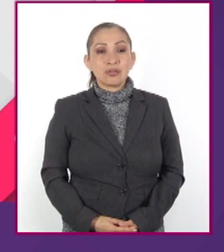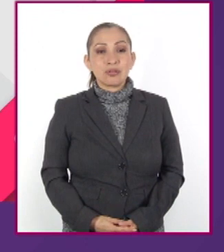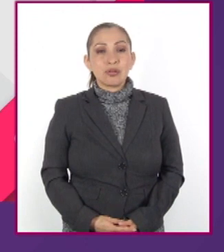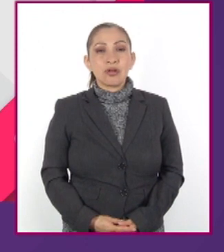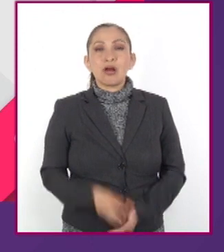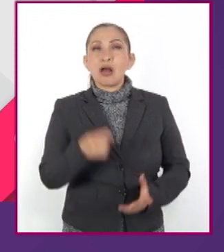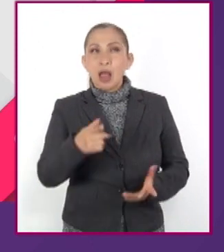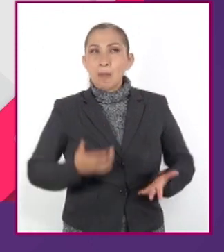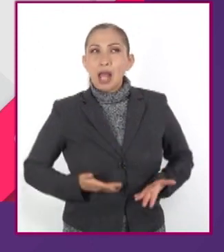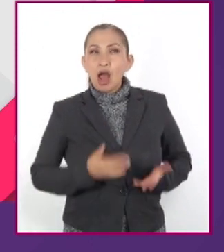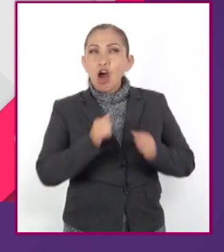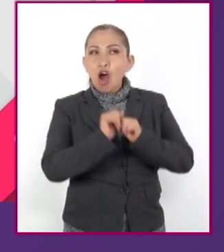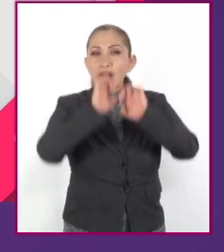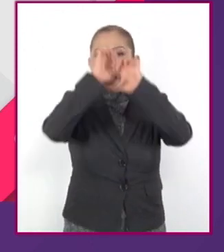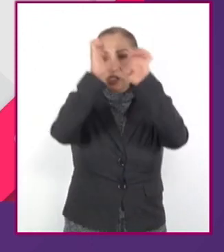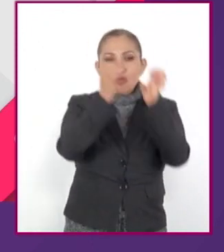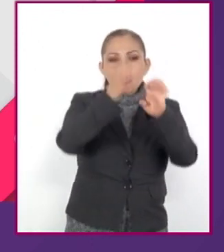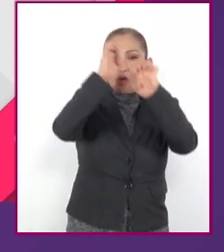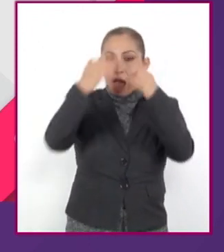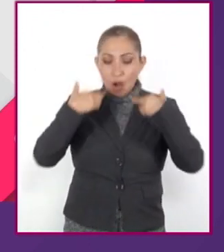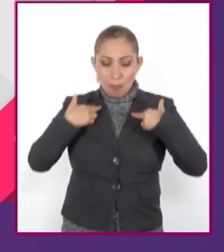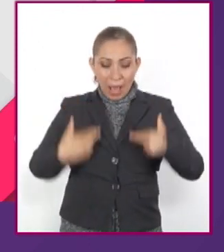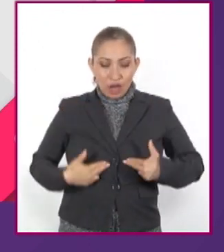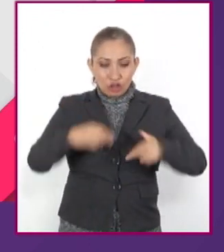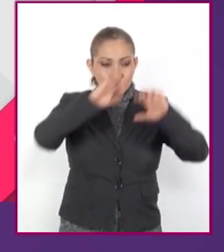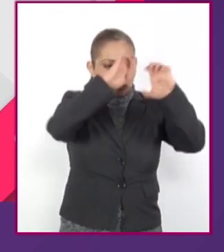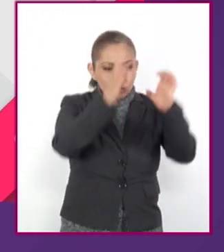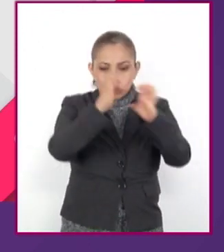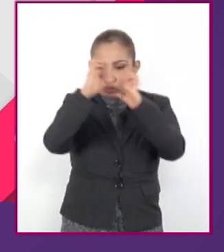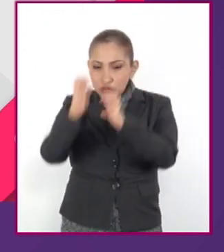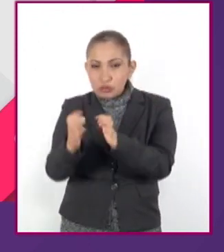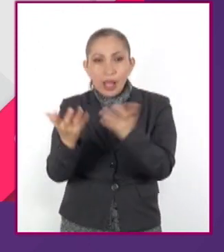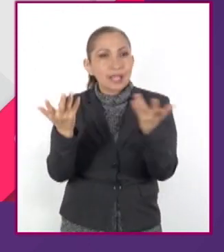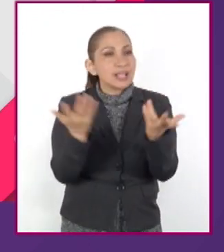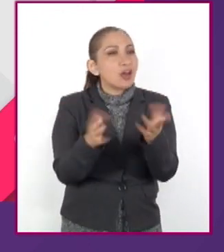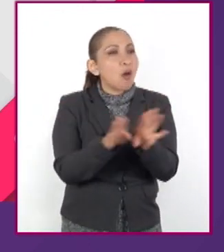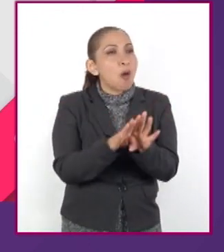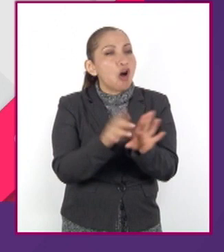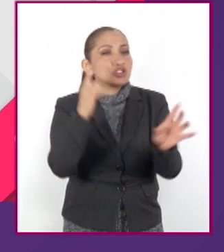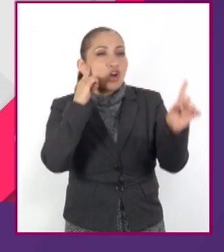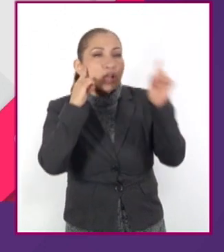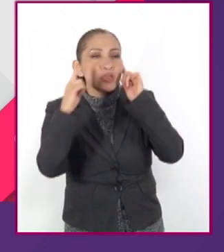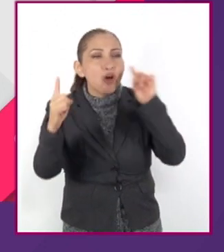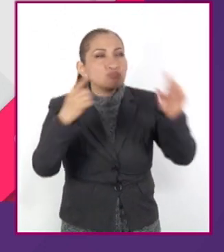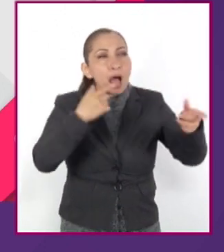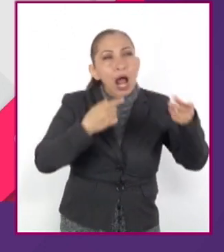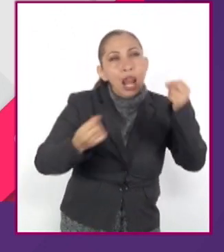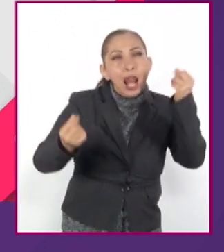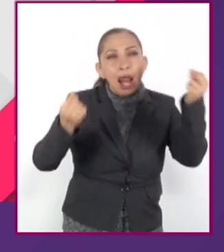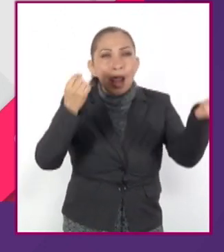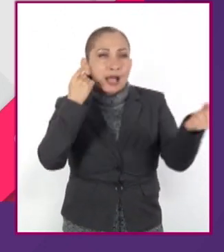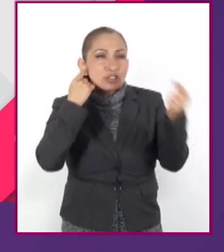con esculturas humanas, haciendo algunos sonidos,